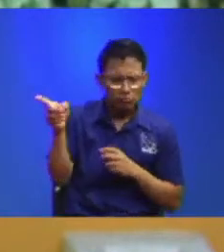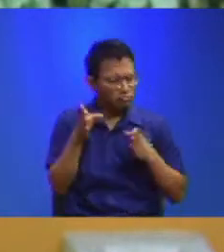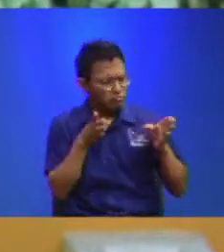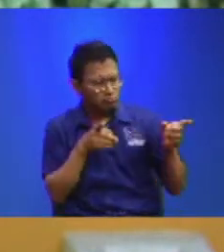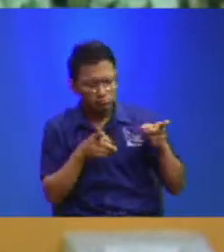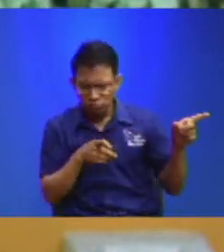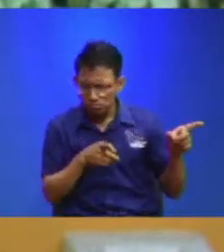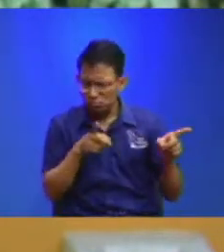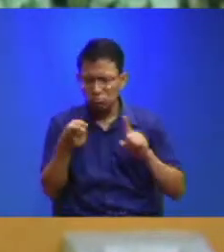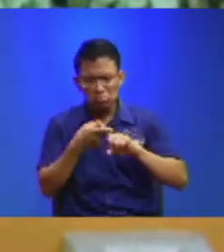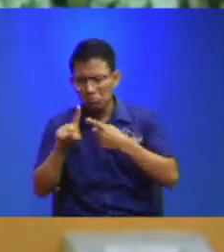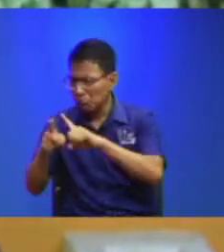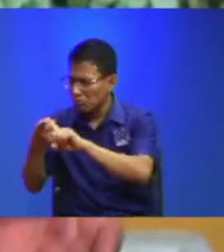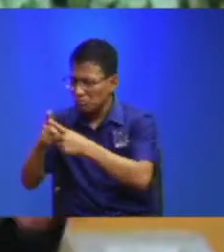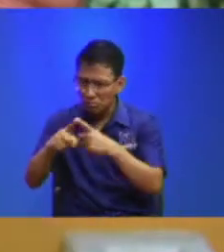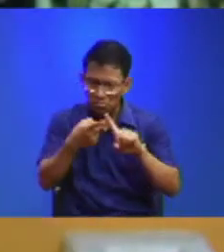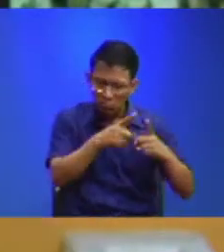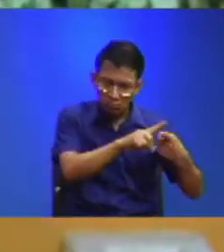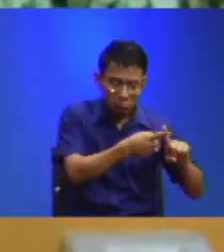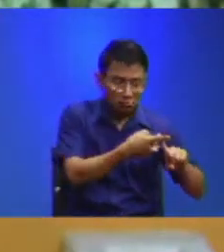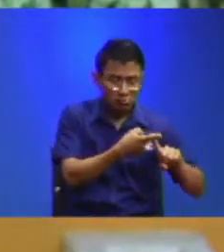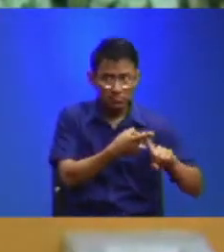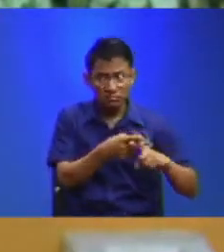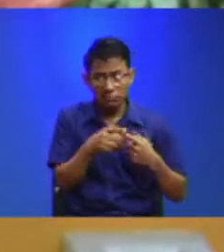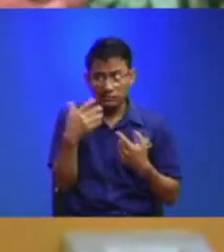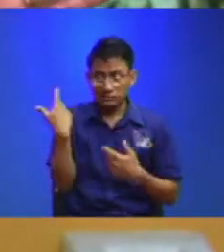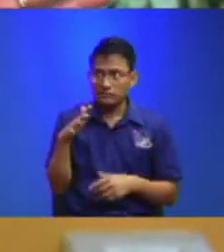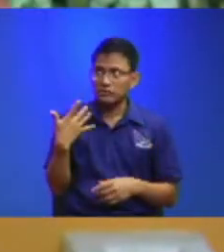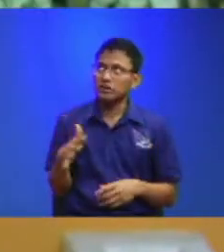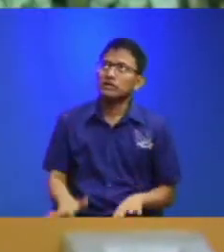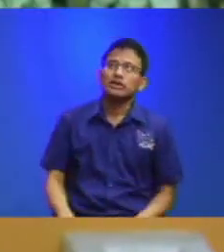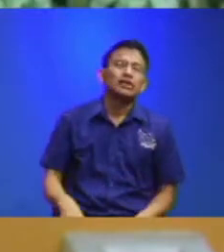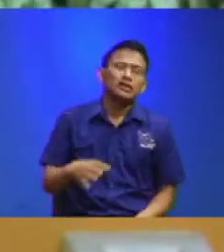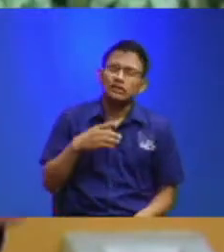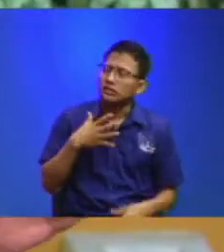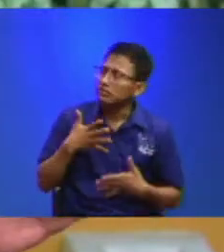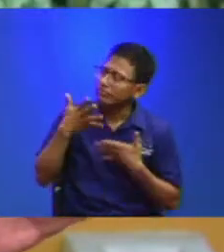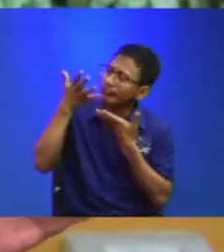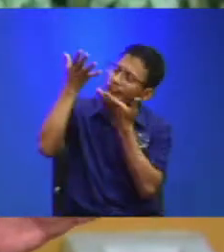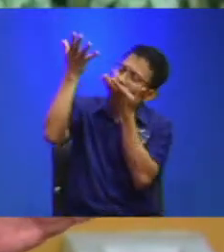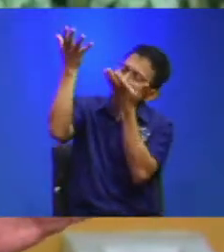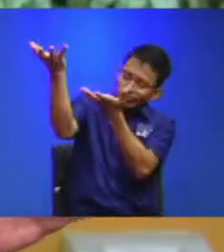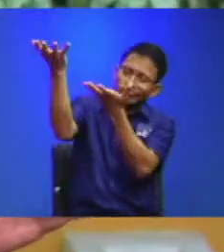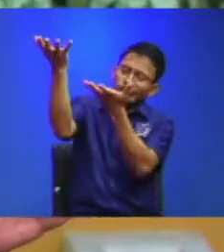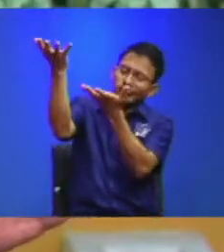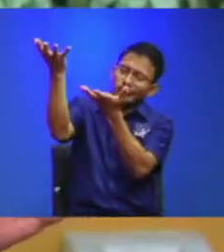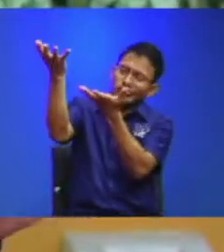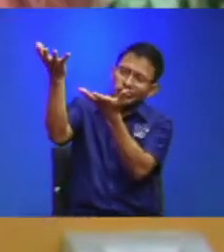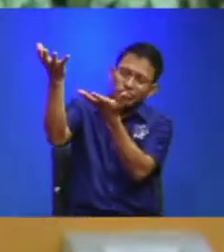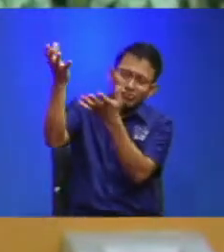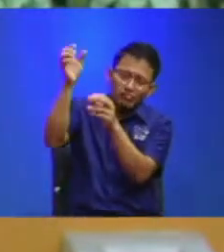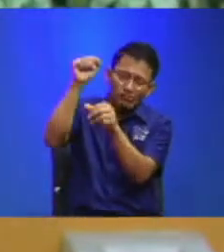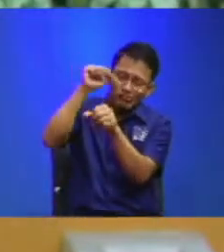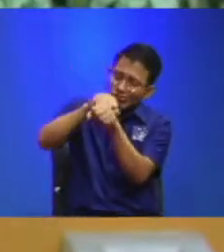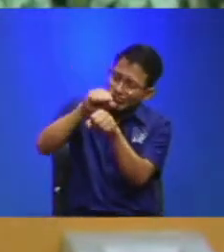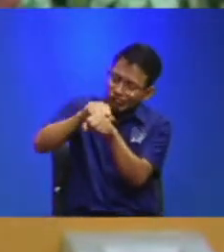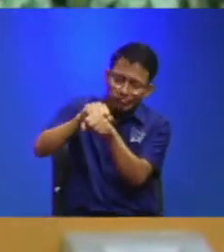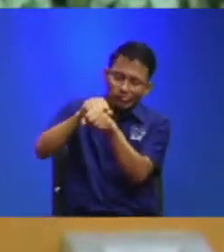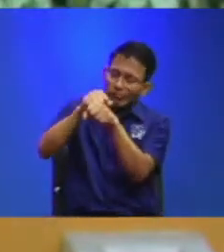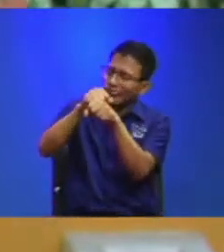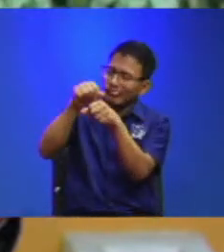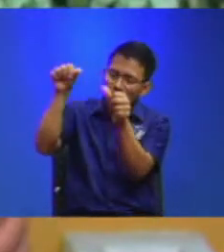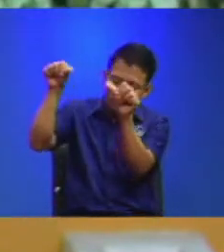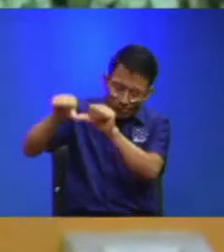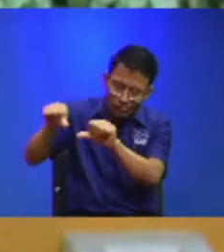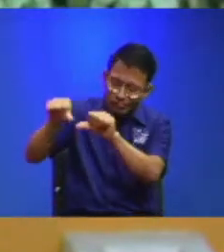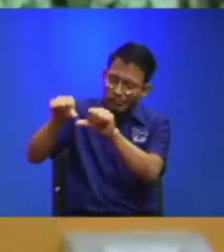y decir, Señor, yo quito esa piedra de tropiezo, no quiero nada con los traidores. No quiero nada